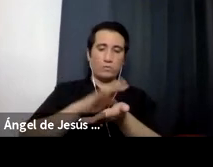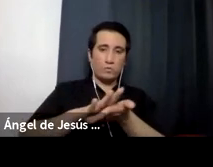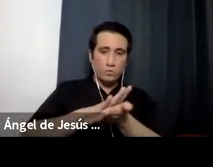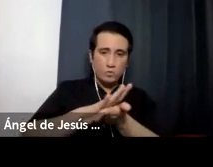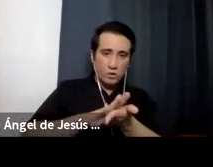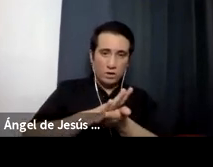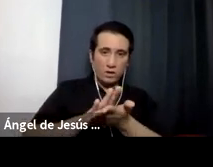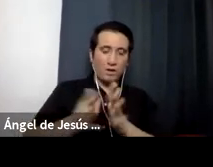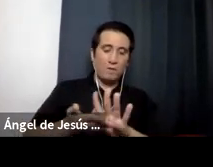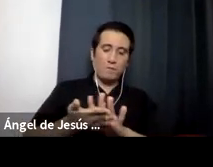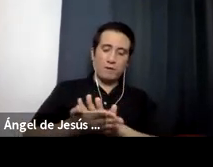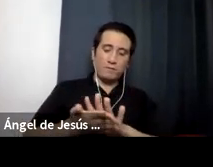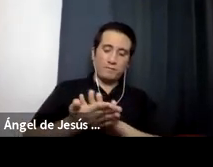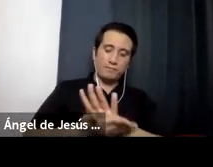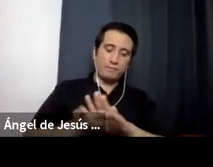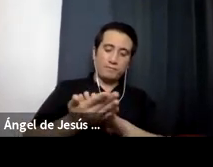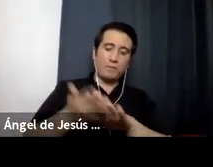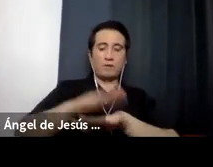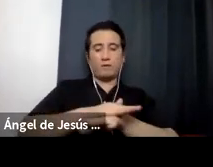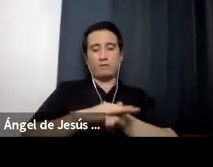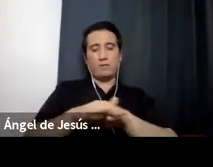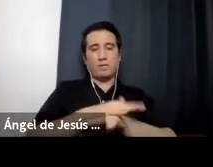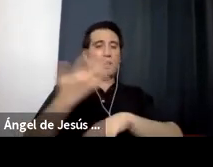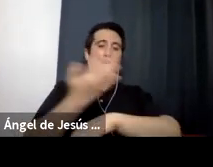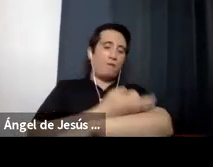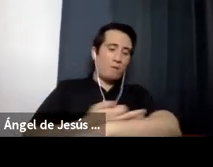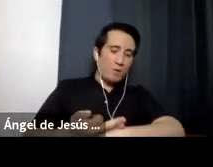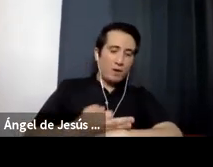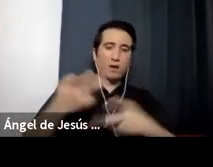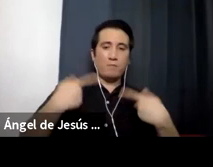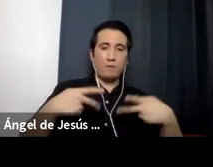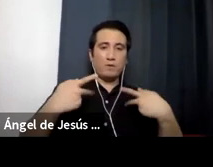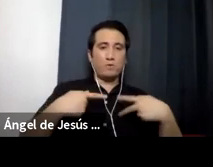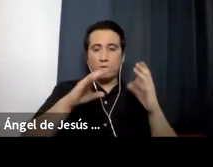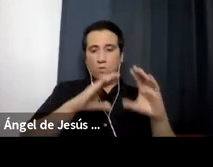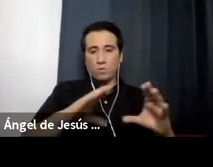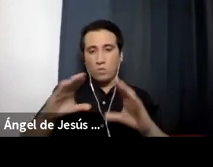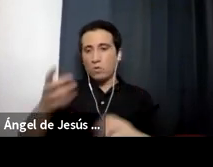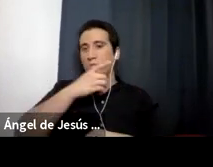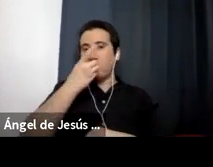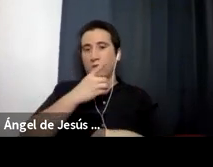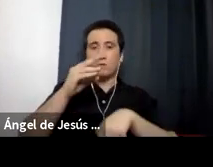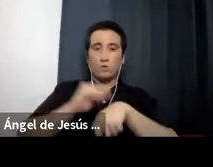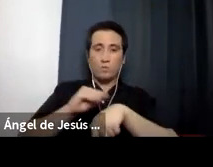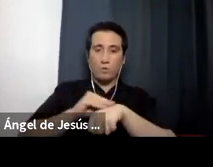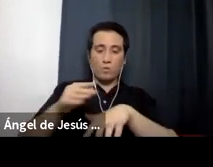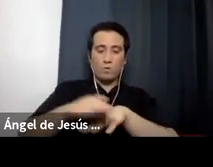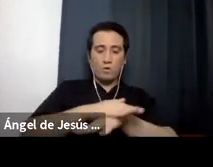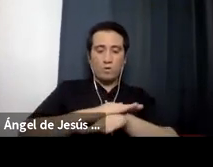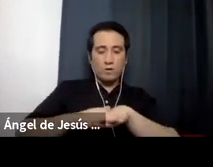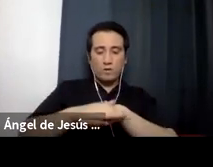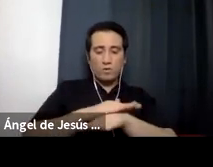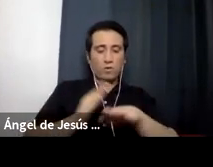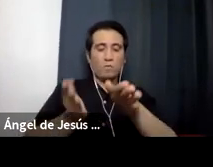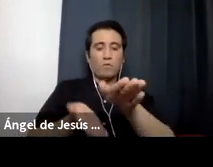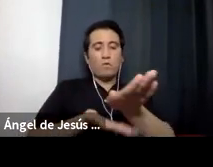crema en los pies, a mi familiar, a la persona que cuido con diabetes, se la pondré en el dorso del pie, en el talón, ¿no?